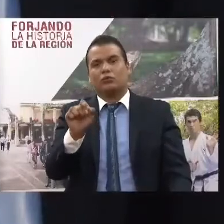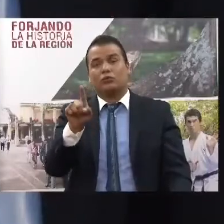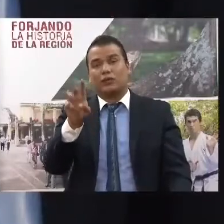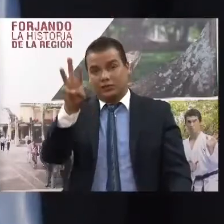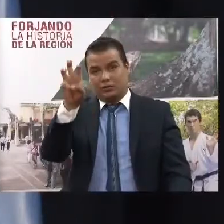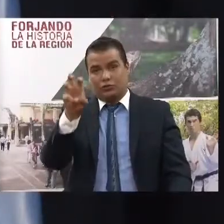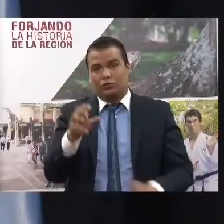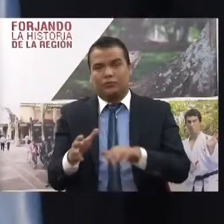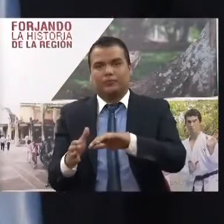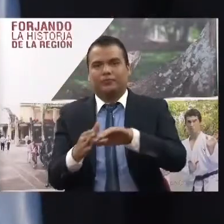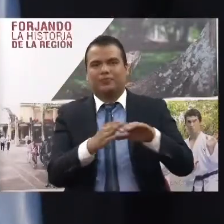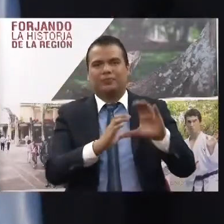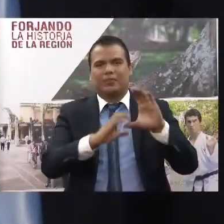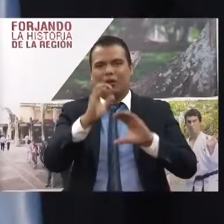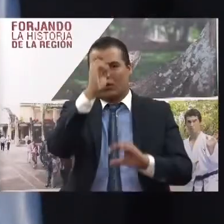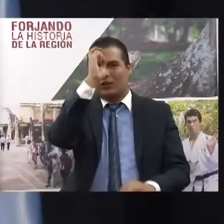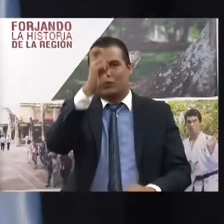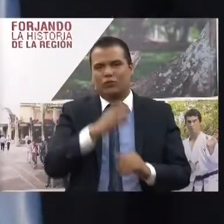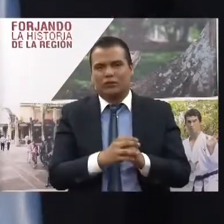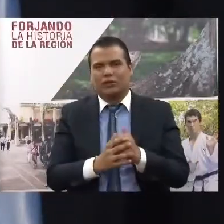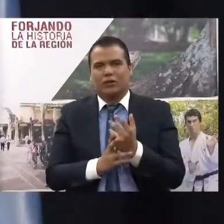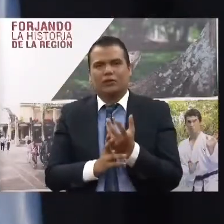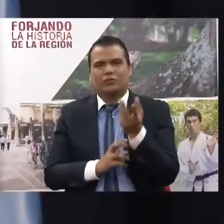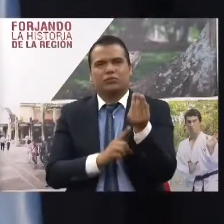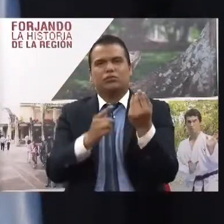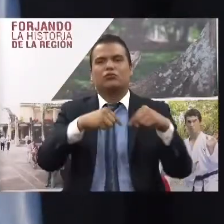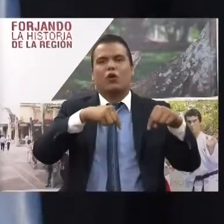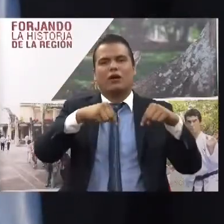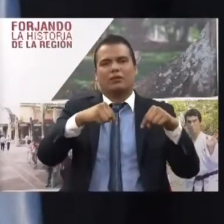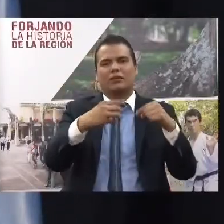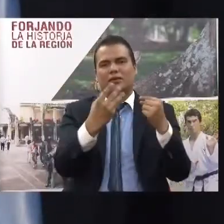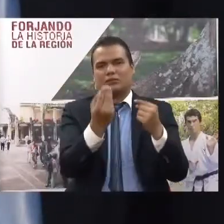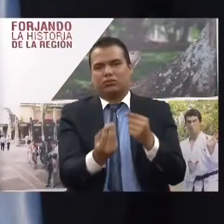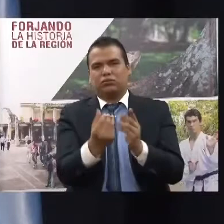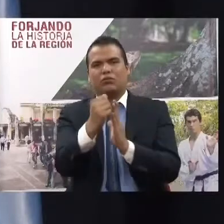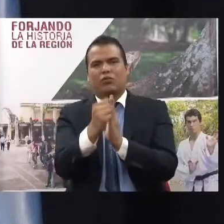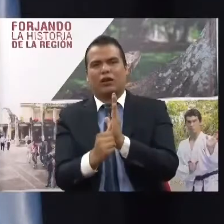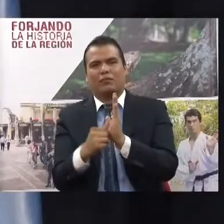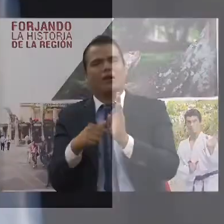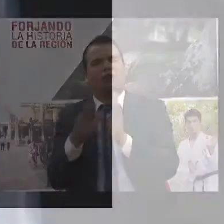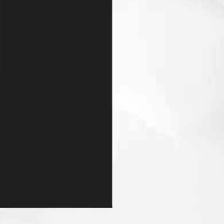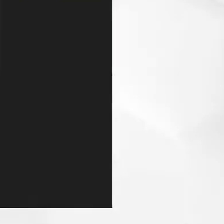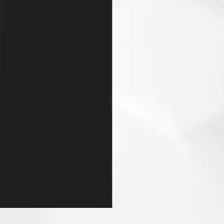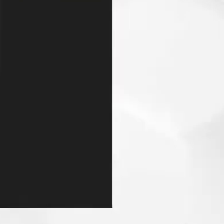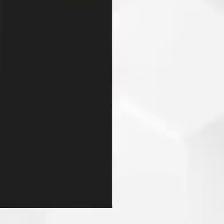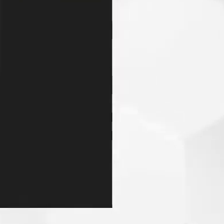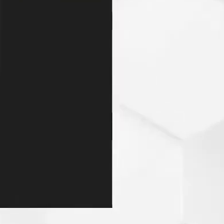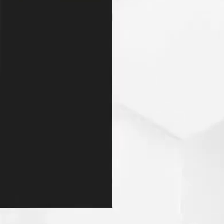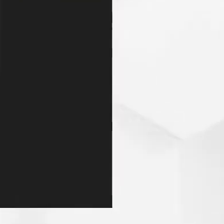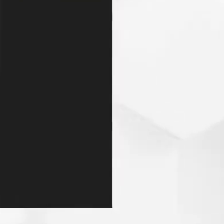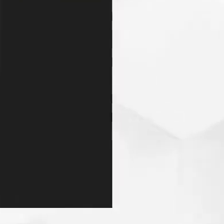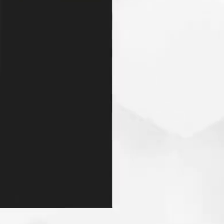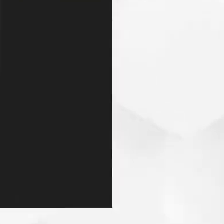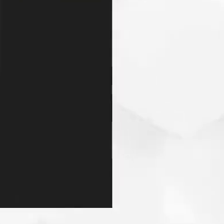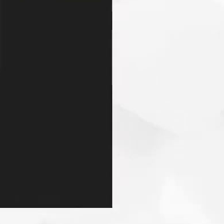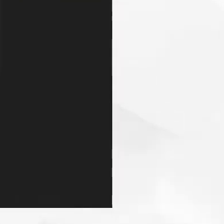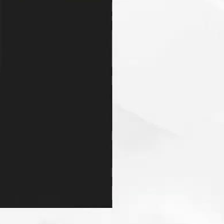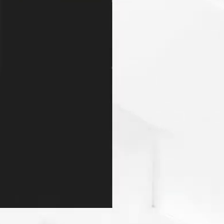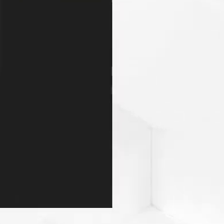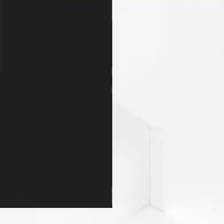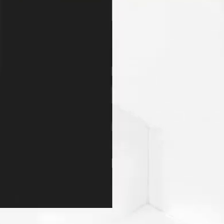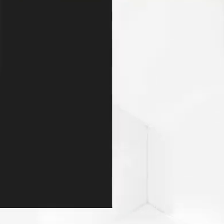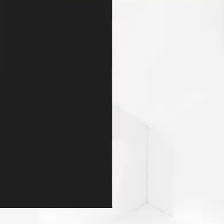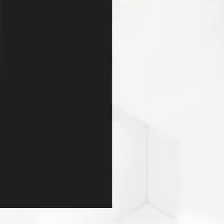Norte del Cauca, en la Facultad de Ciencias de la Administración, en Tecnología en Gestión Logística,